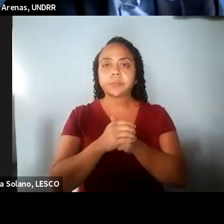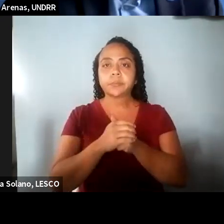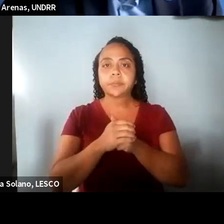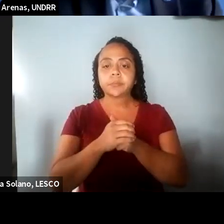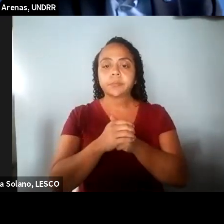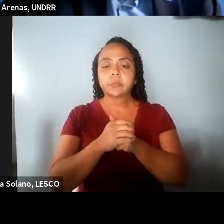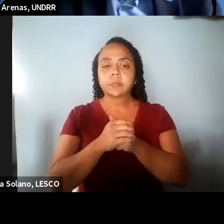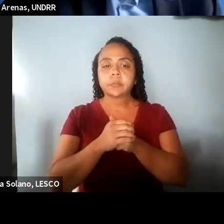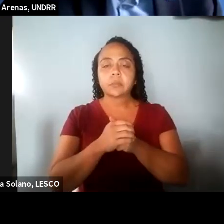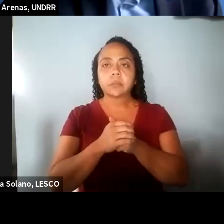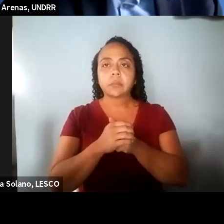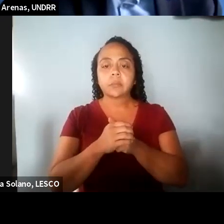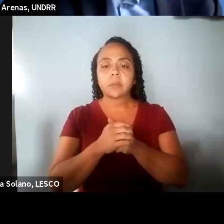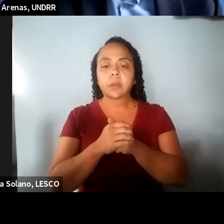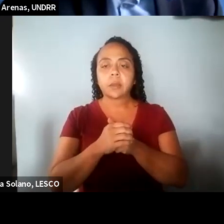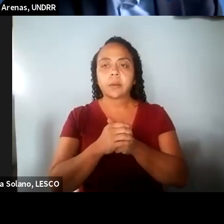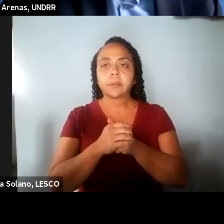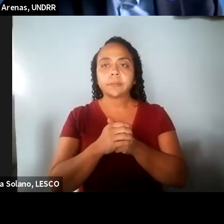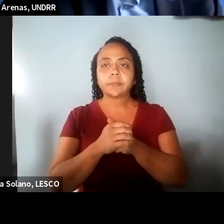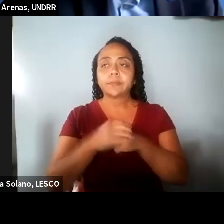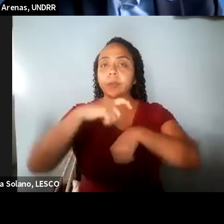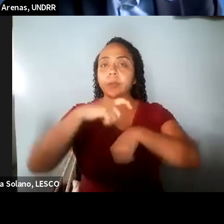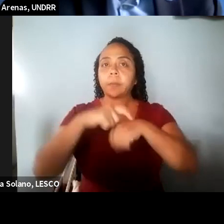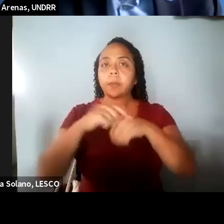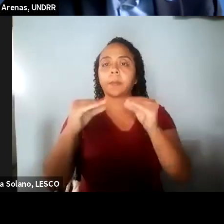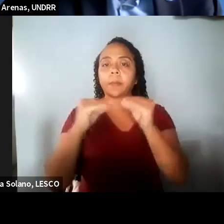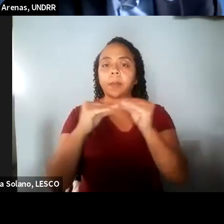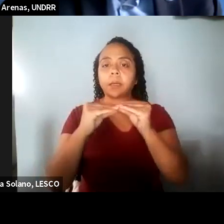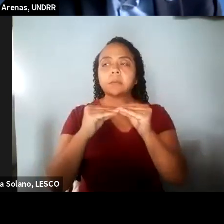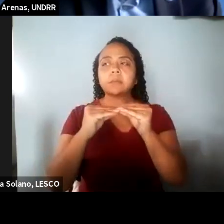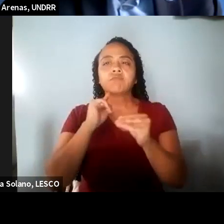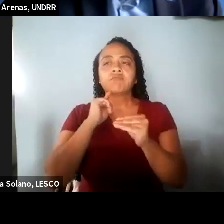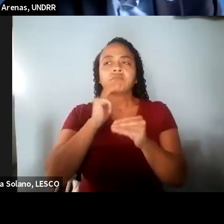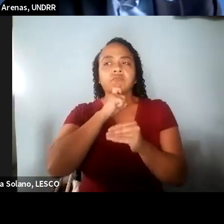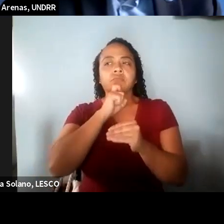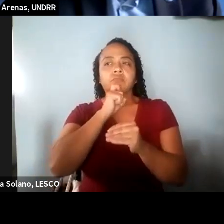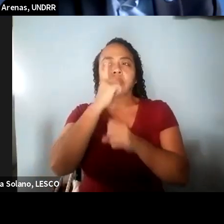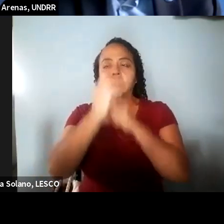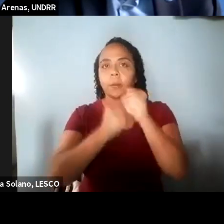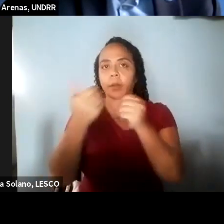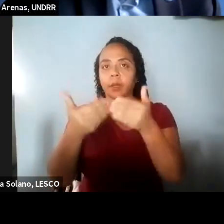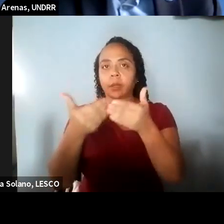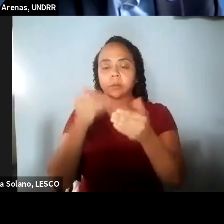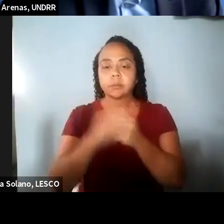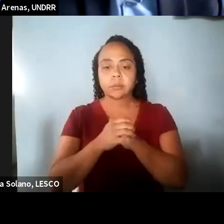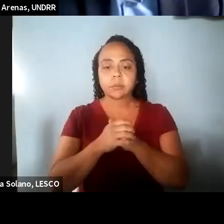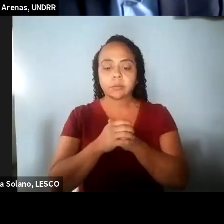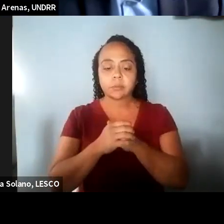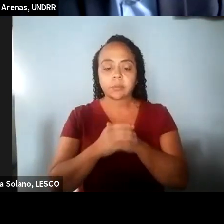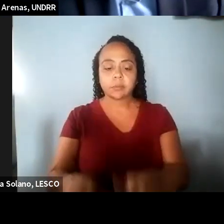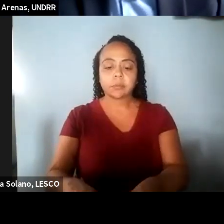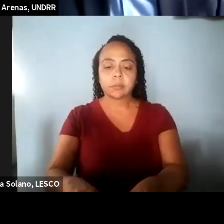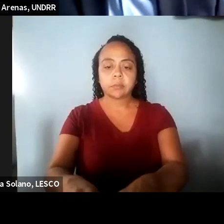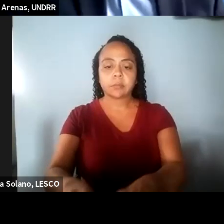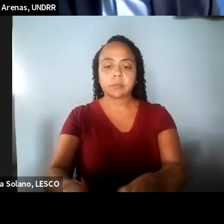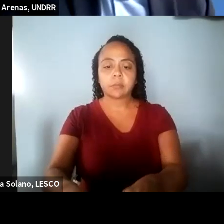hace un momento en el momento más crítico justamente hace un año en que comenzábamos a tener